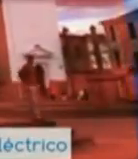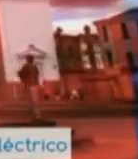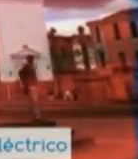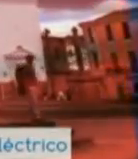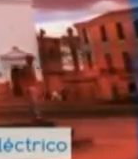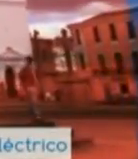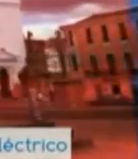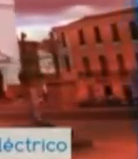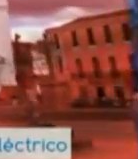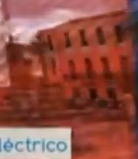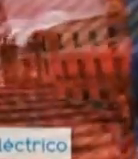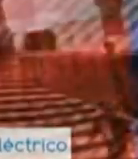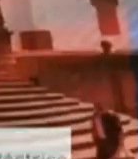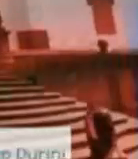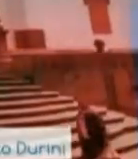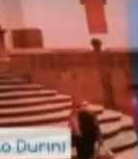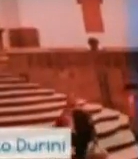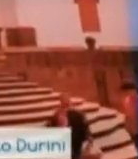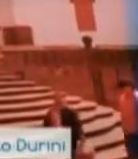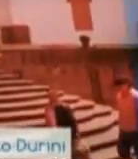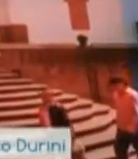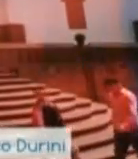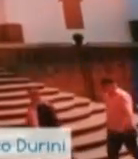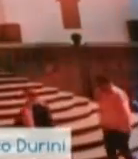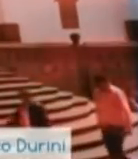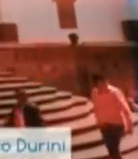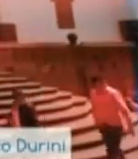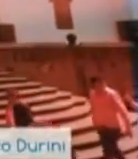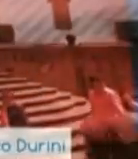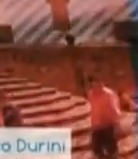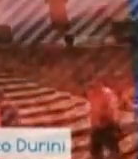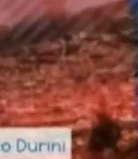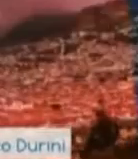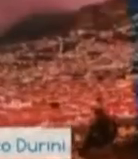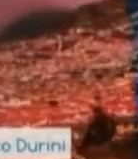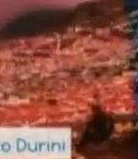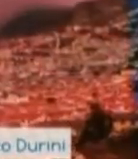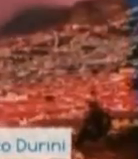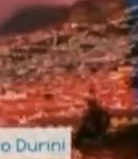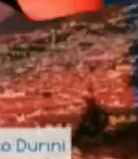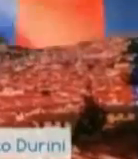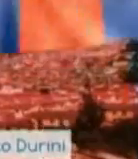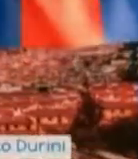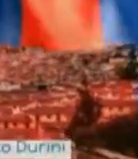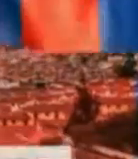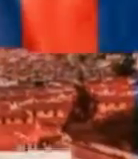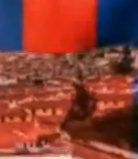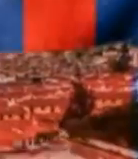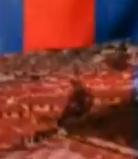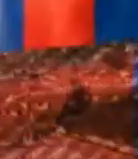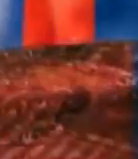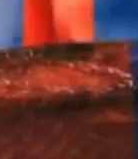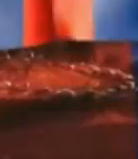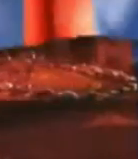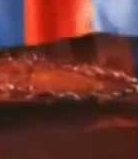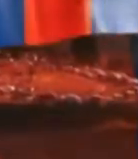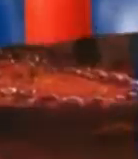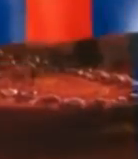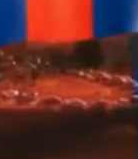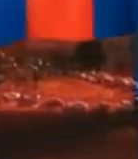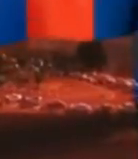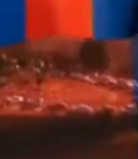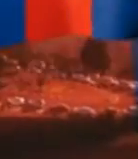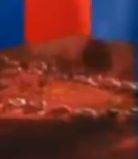De maravillas, poblado entre mil versos y canciones, Quito es un jardín.